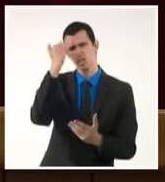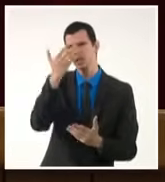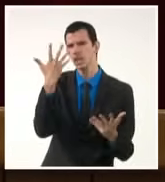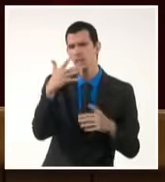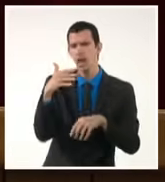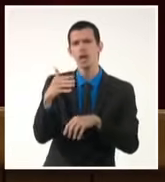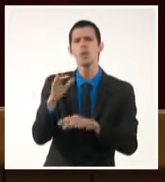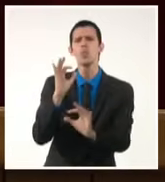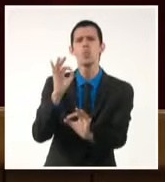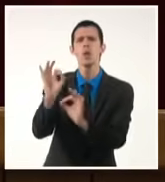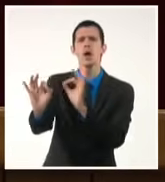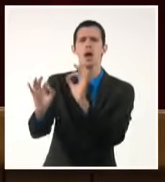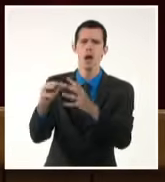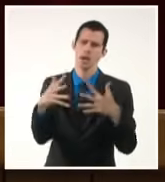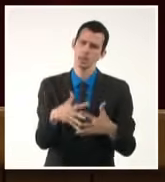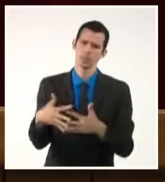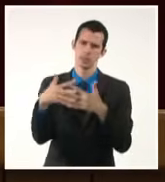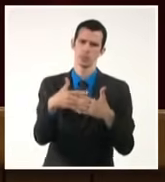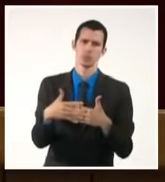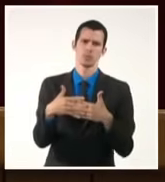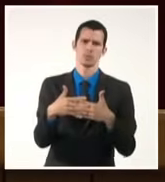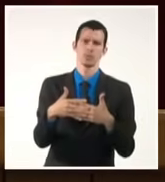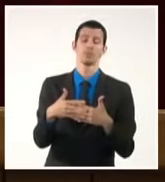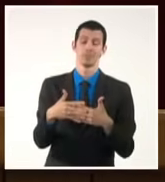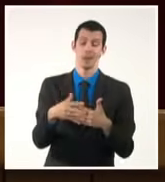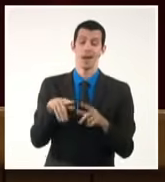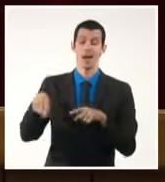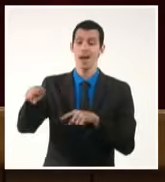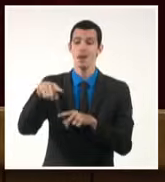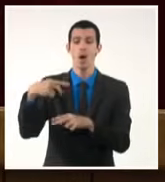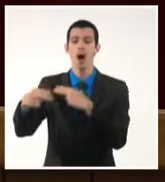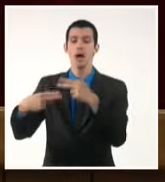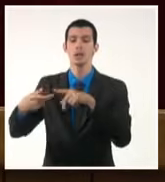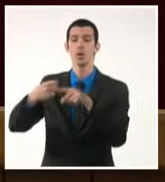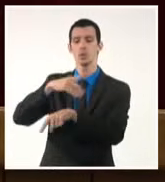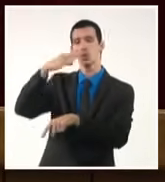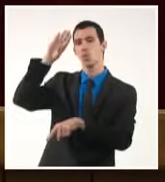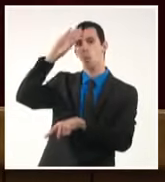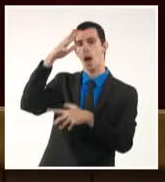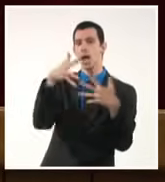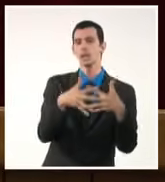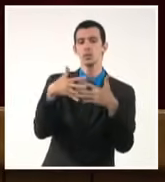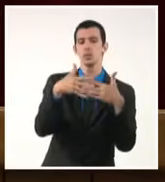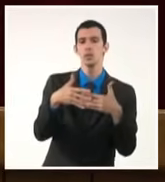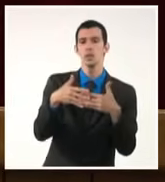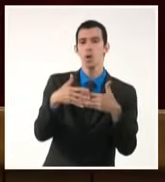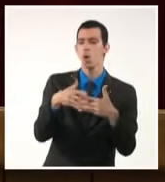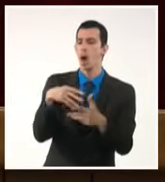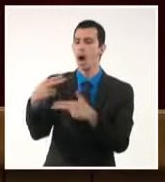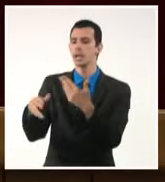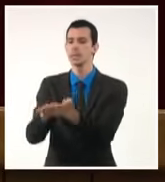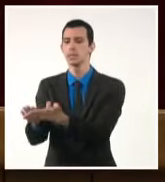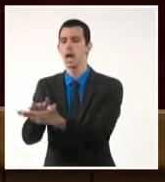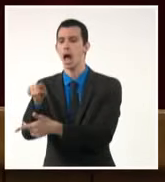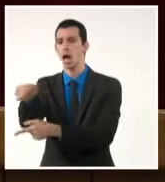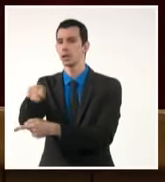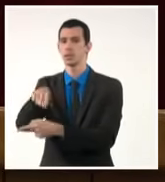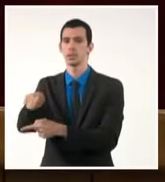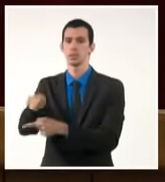el compromiso que propugna Estados Unidos en su lucha contra el terrorismo y la actuación permisiva